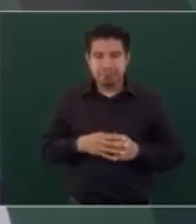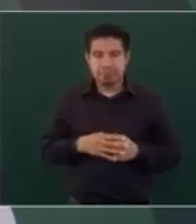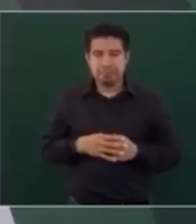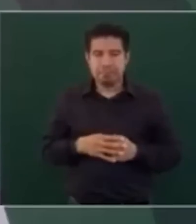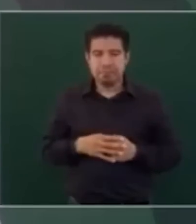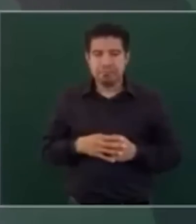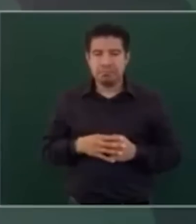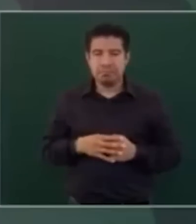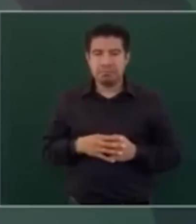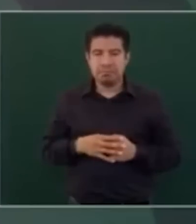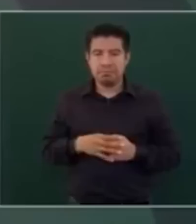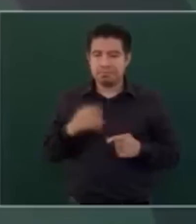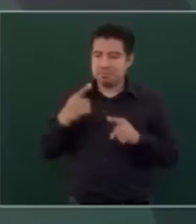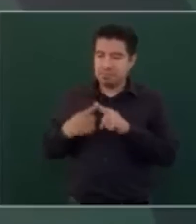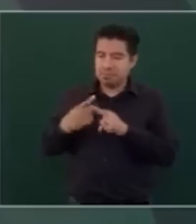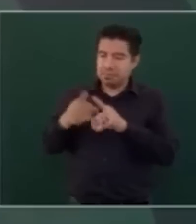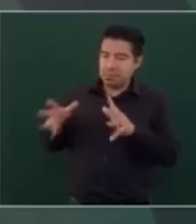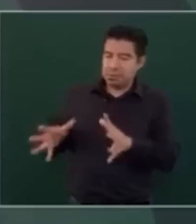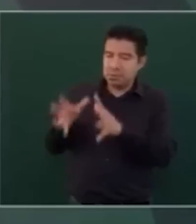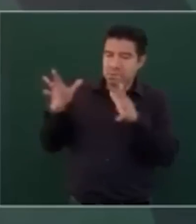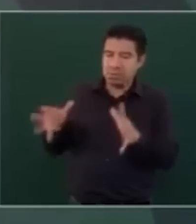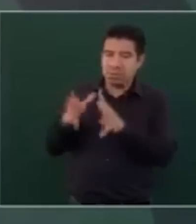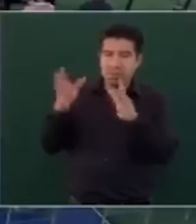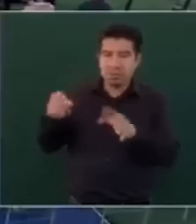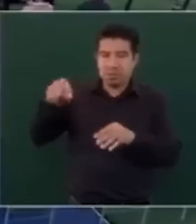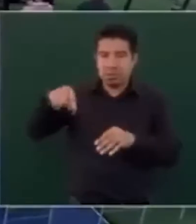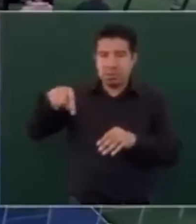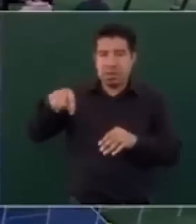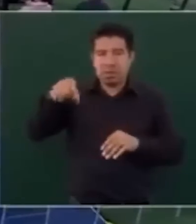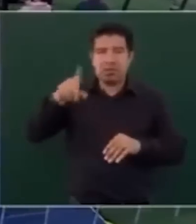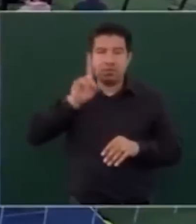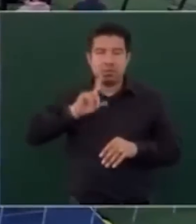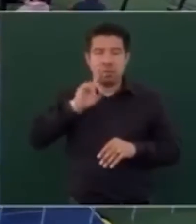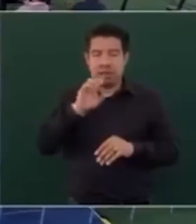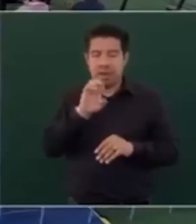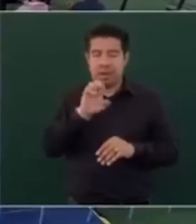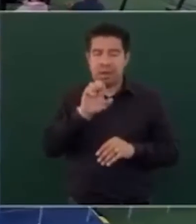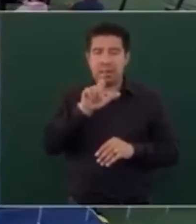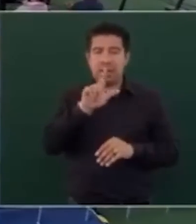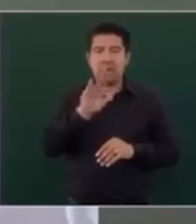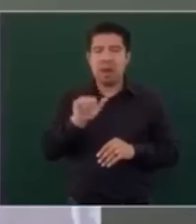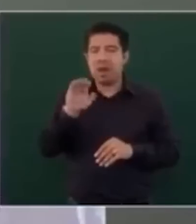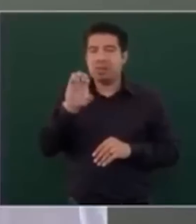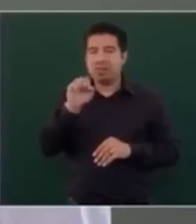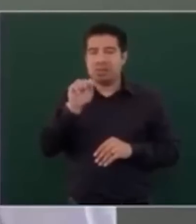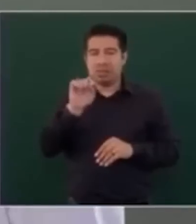Impulsado por la maestra Elbester Gordillo. Pero todo eso ya se olvidó. ¿Qué dice